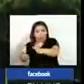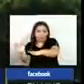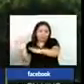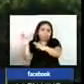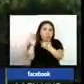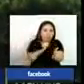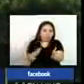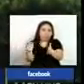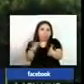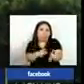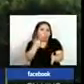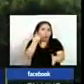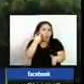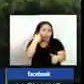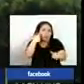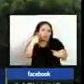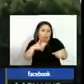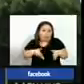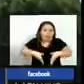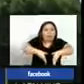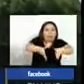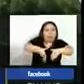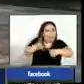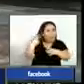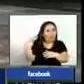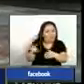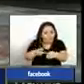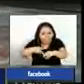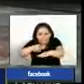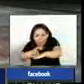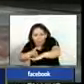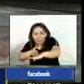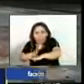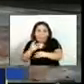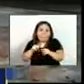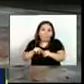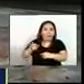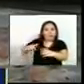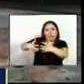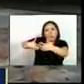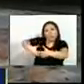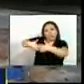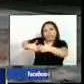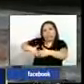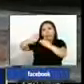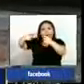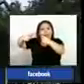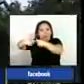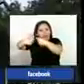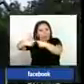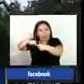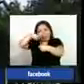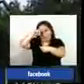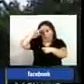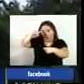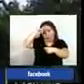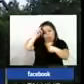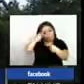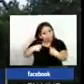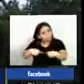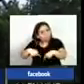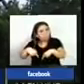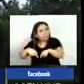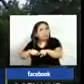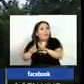caídos bloquearon la calle, pero fueron retirados. Sin embargo, brigadas de la compañía eléctrica todavía continúan trabajando para normalizar